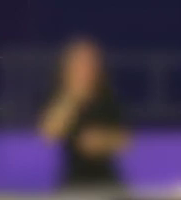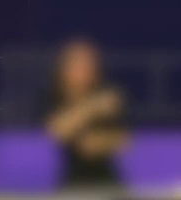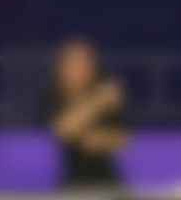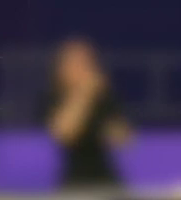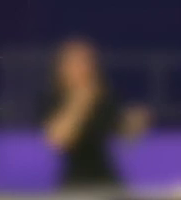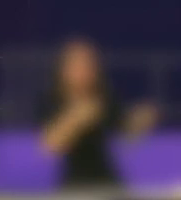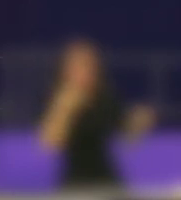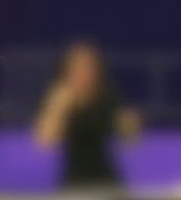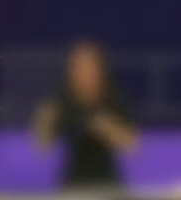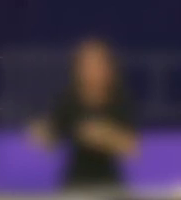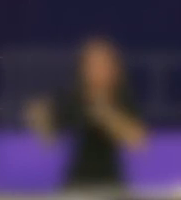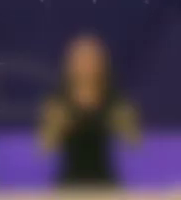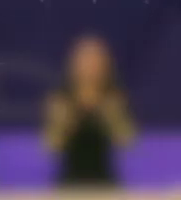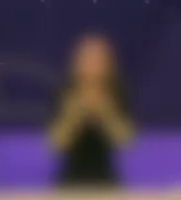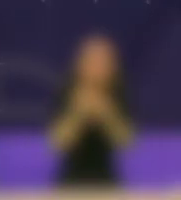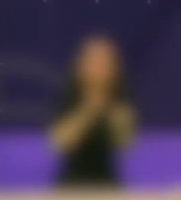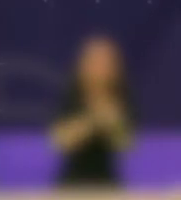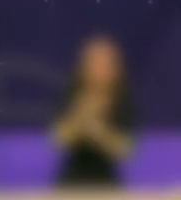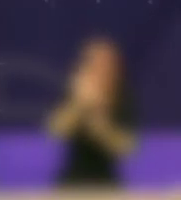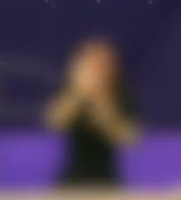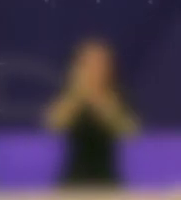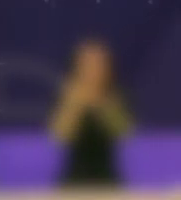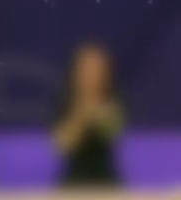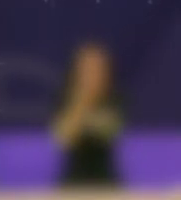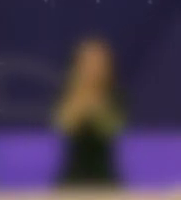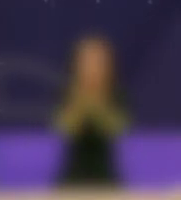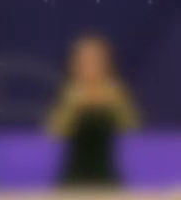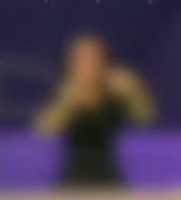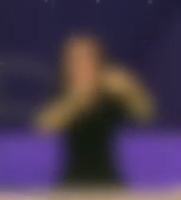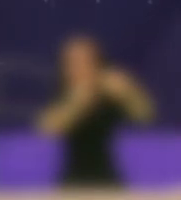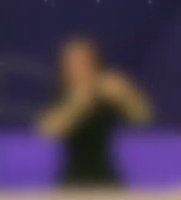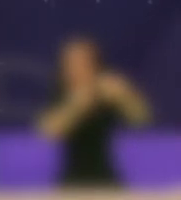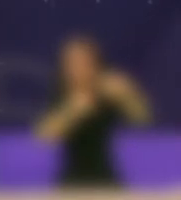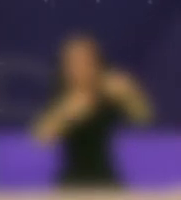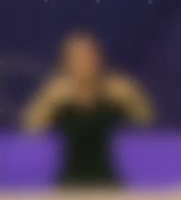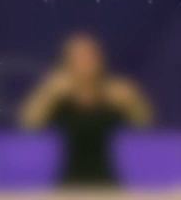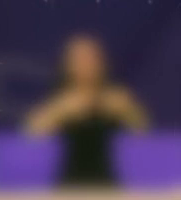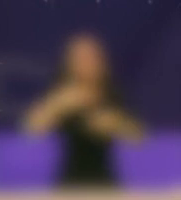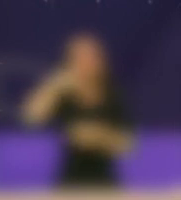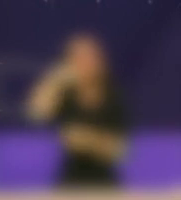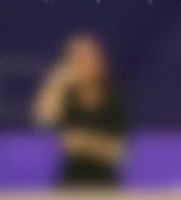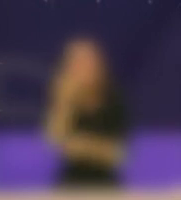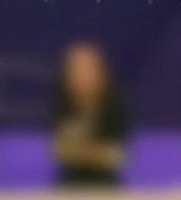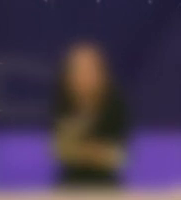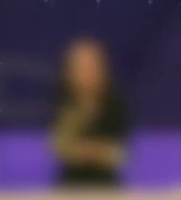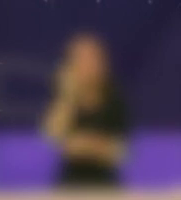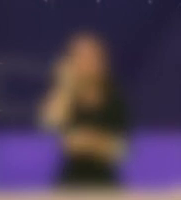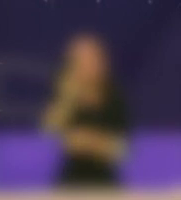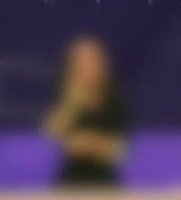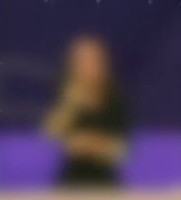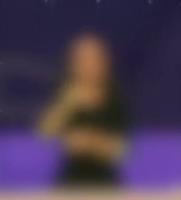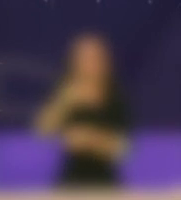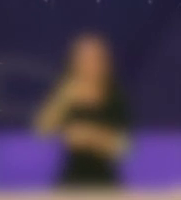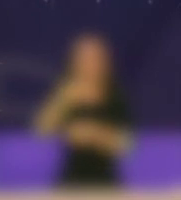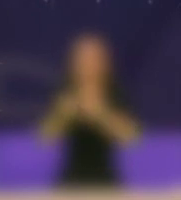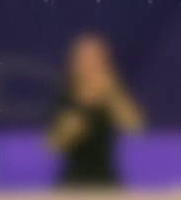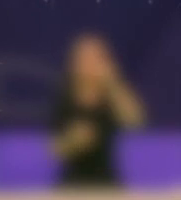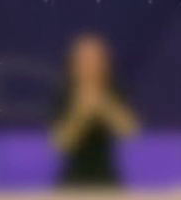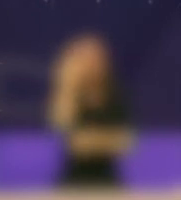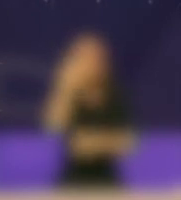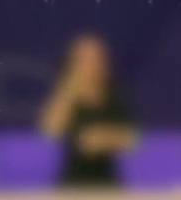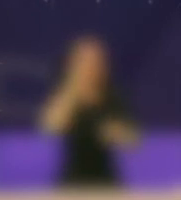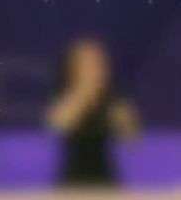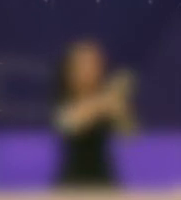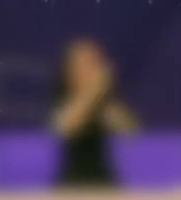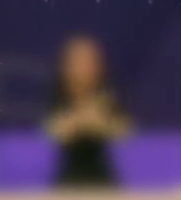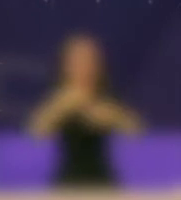y finanzas públicas. Somos y queremos ser y construir los nuevos pilares del estado de